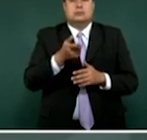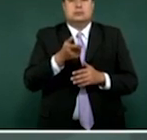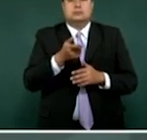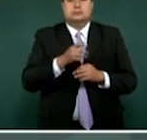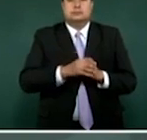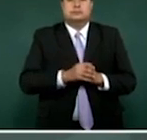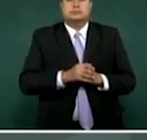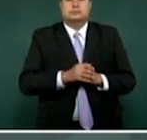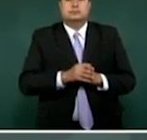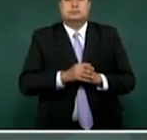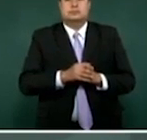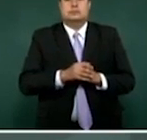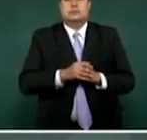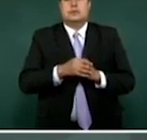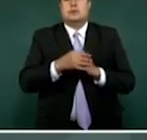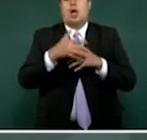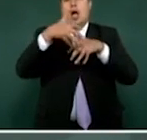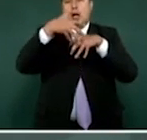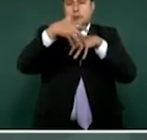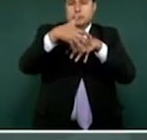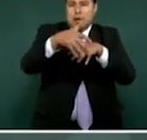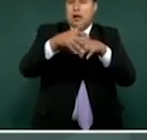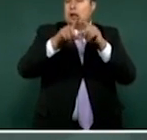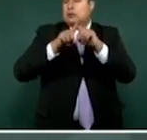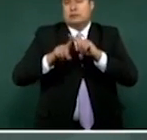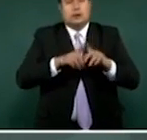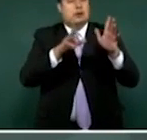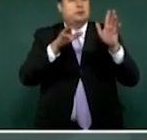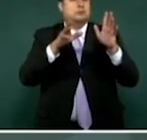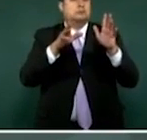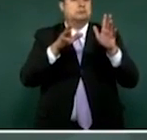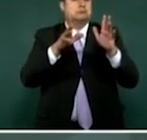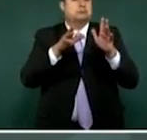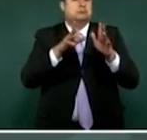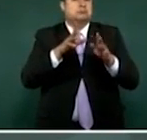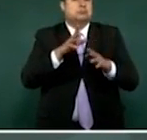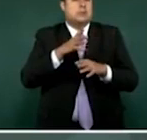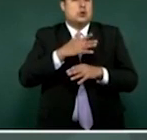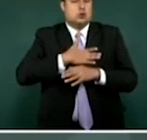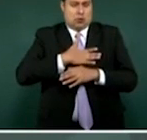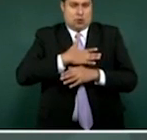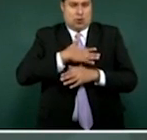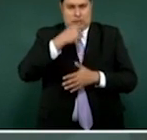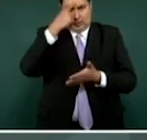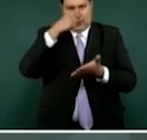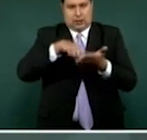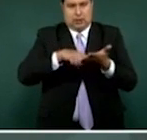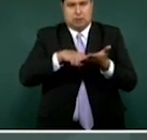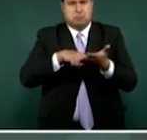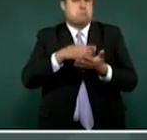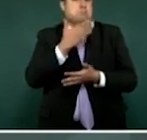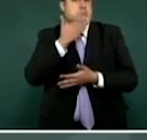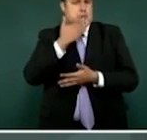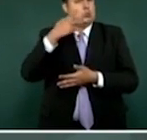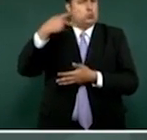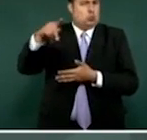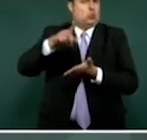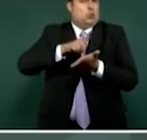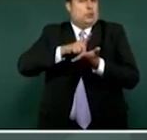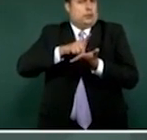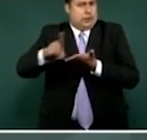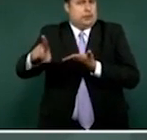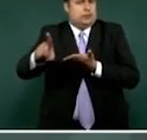las manifestaciones? Pues que debemos de ejercer nuestros derechos. La